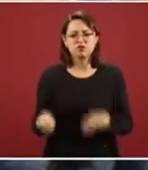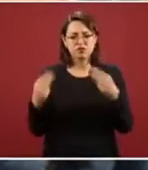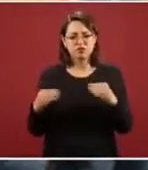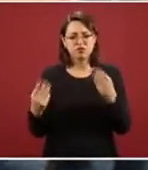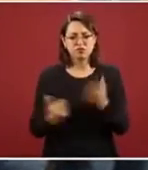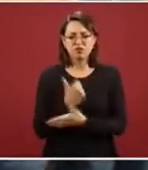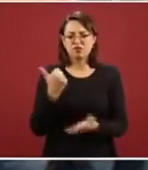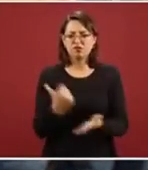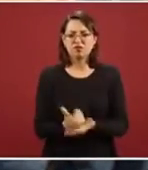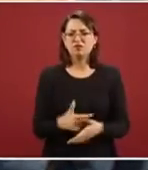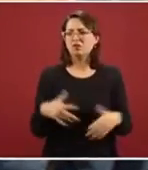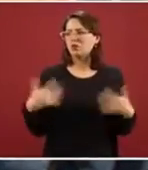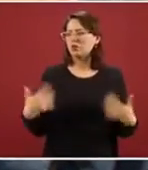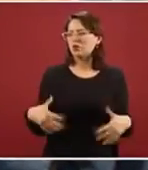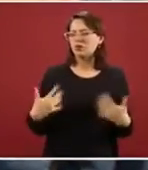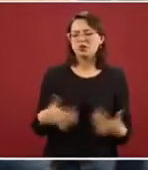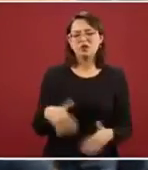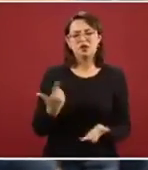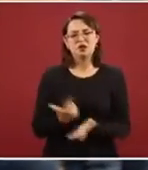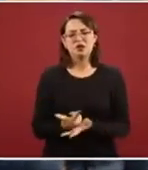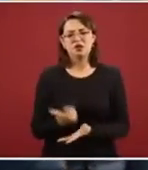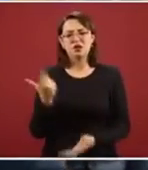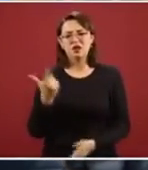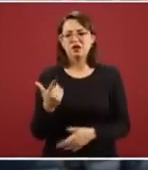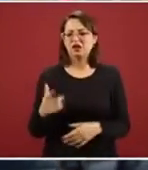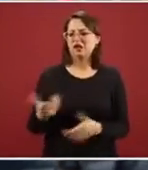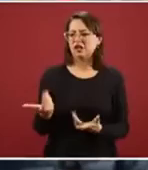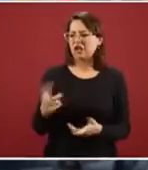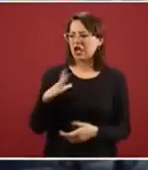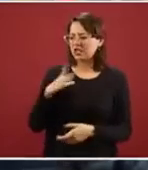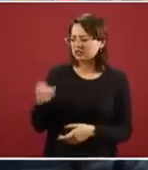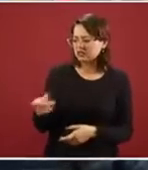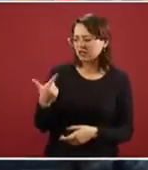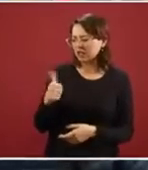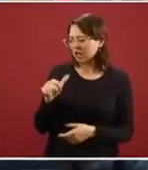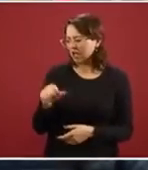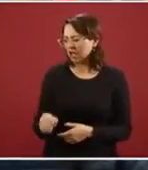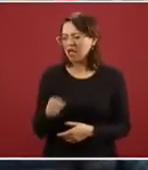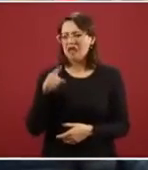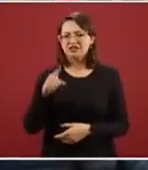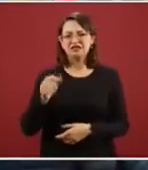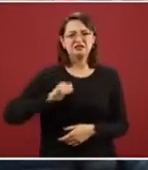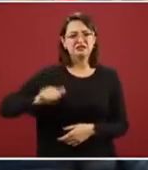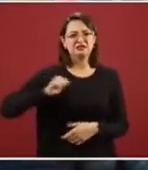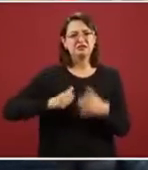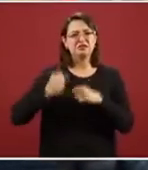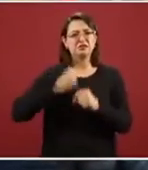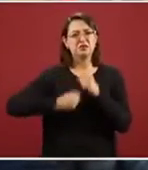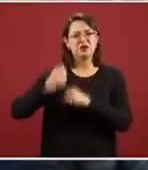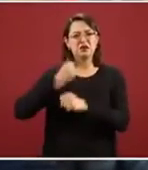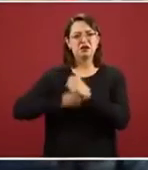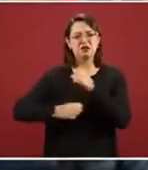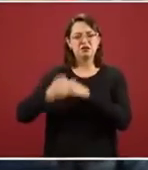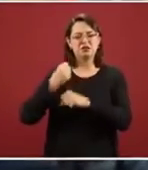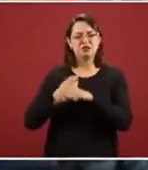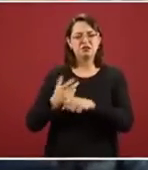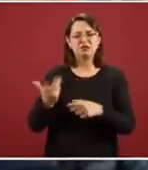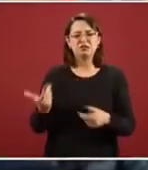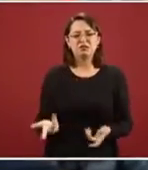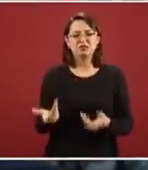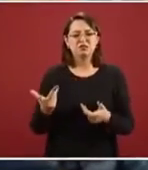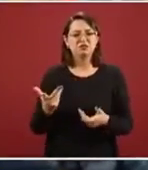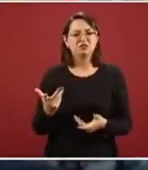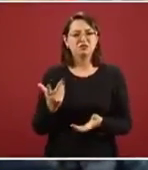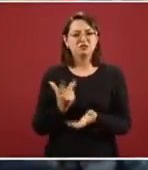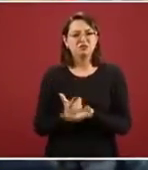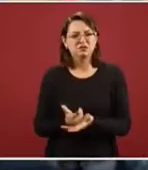un tema gravísimo. Muchas veces los tanques de gas, las instalaciones son de muchos años y está en